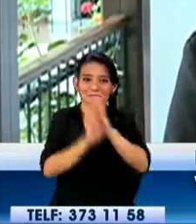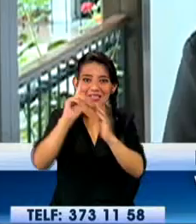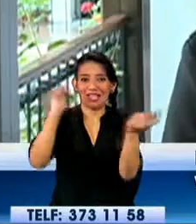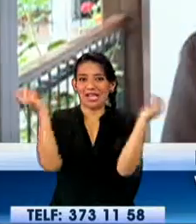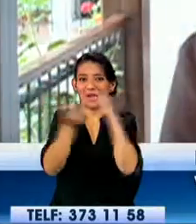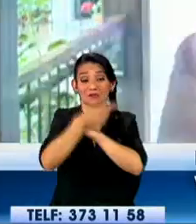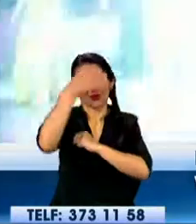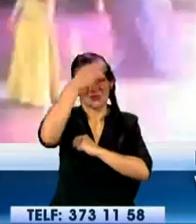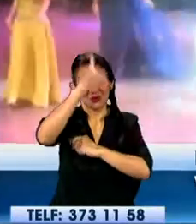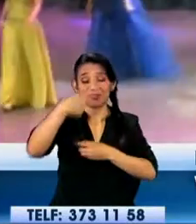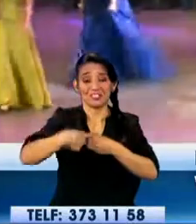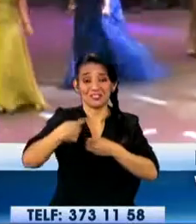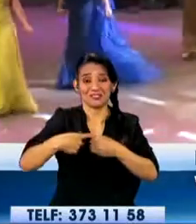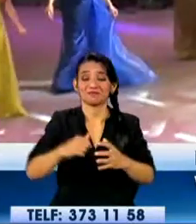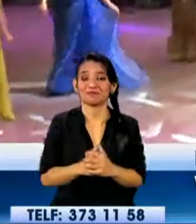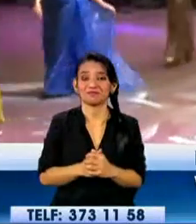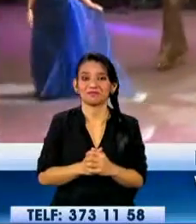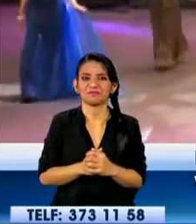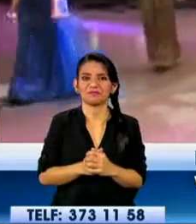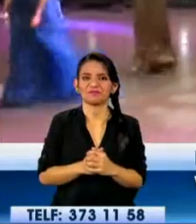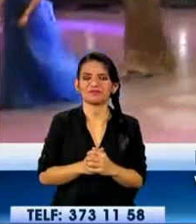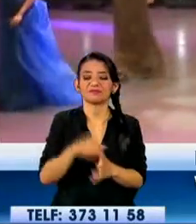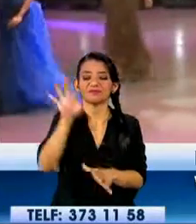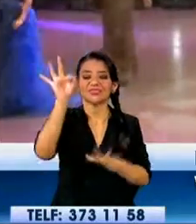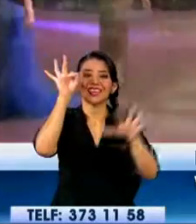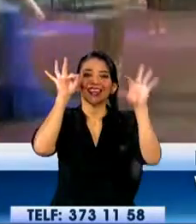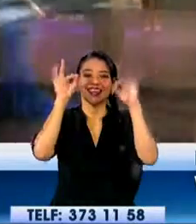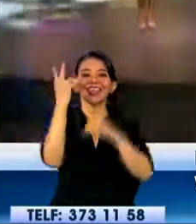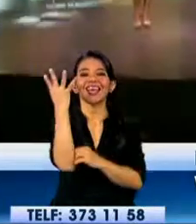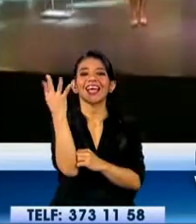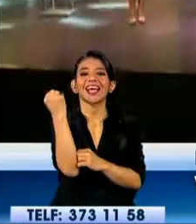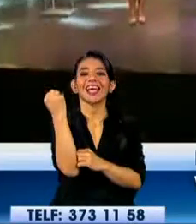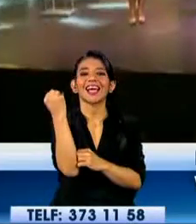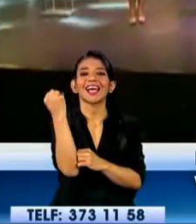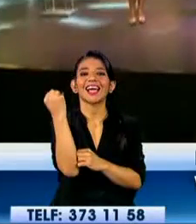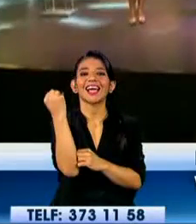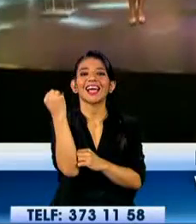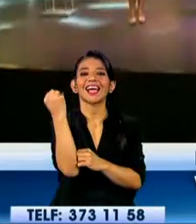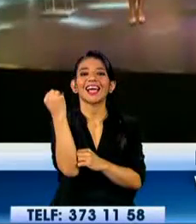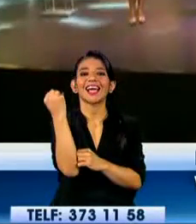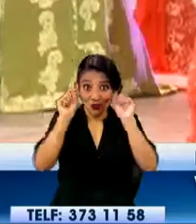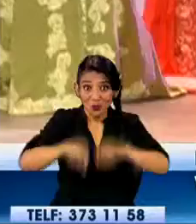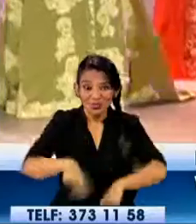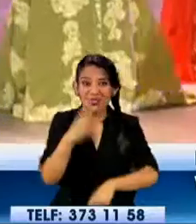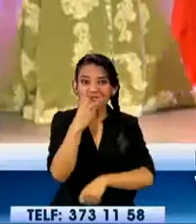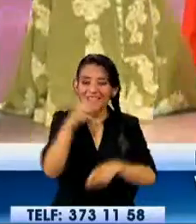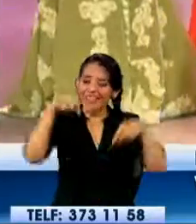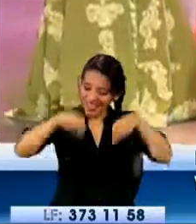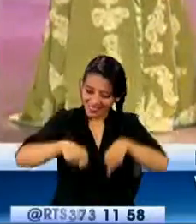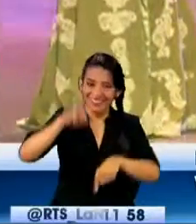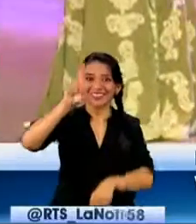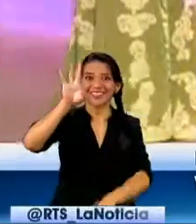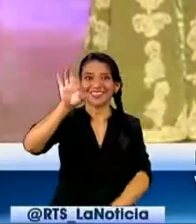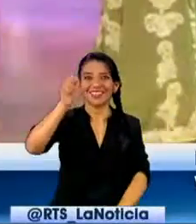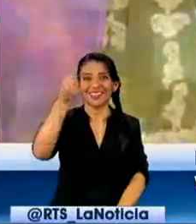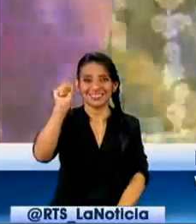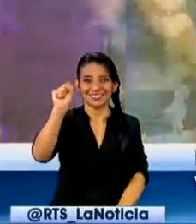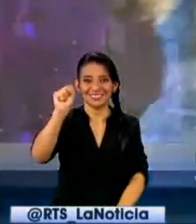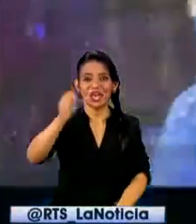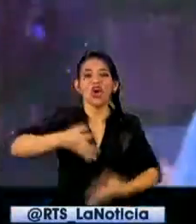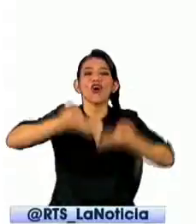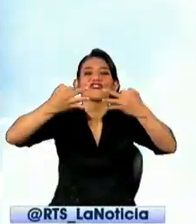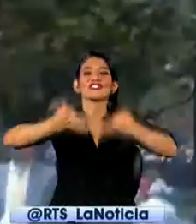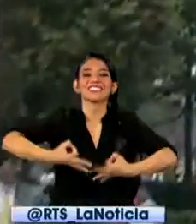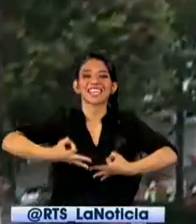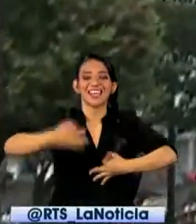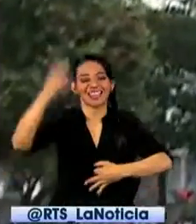cambio cultural en la ciudad. La elección será el próximo 14 de noviembre y usted la podrá seguir a través de RTS, el canal oficial